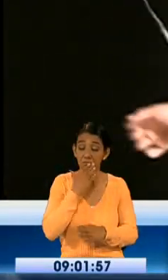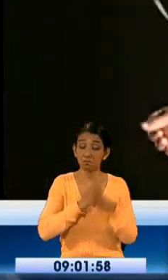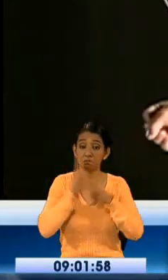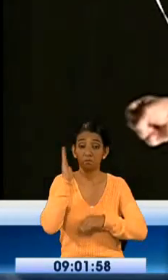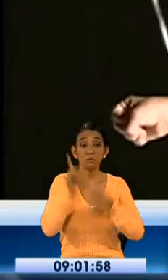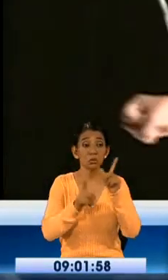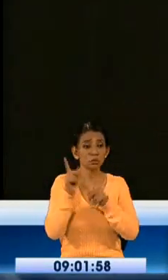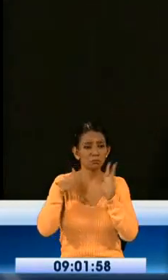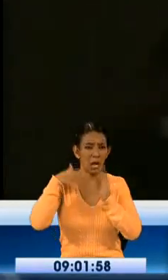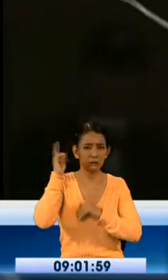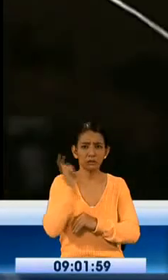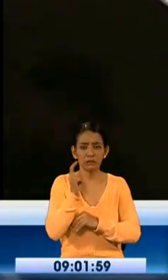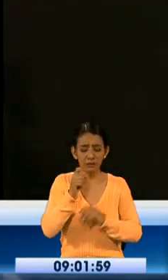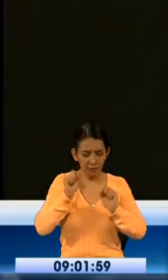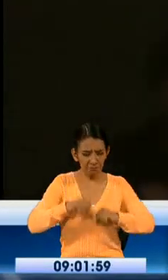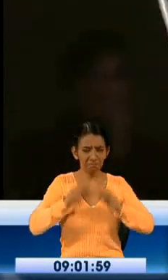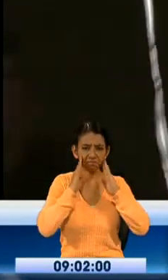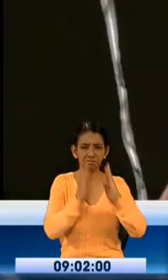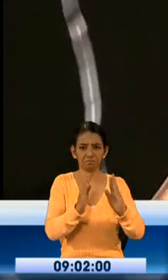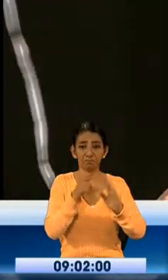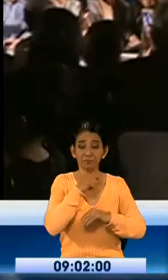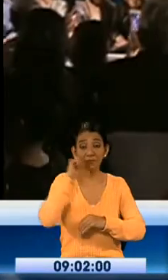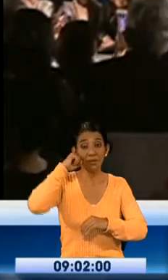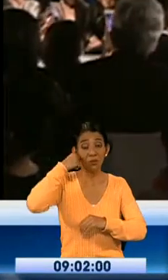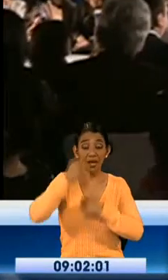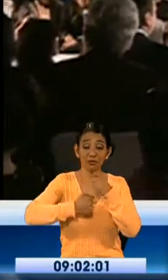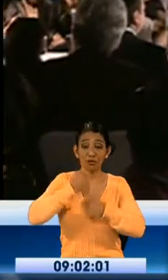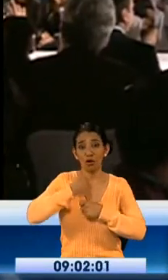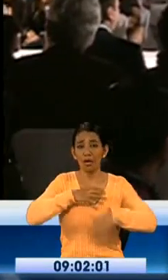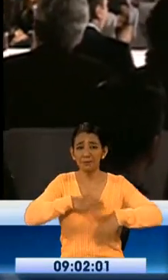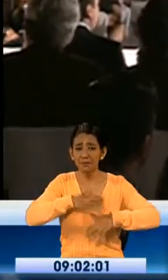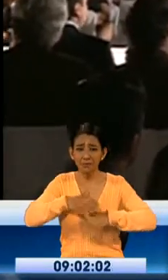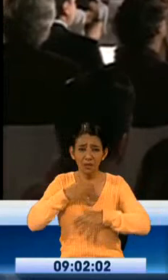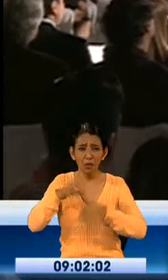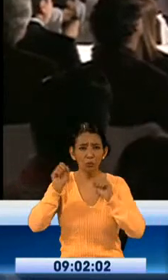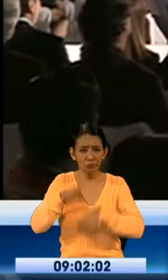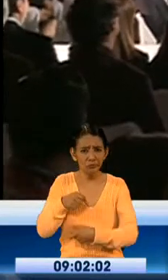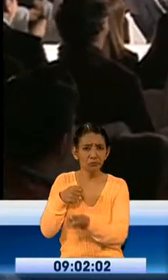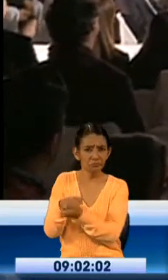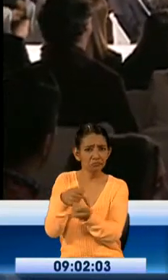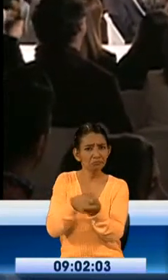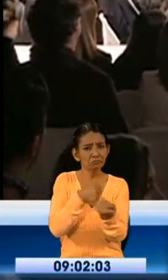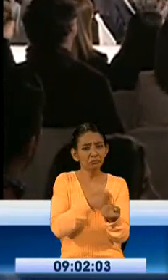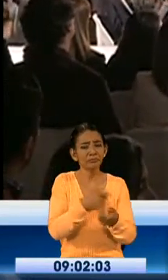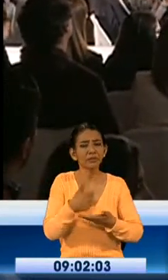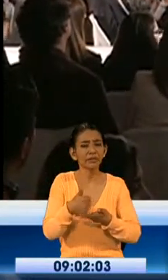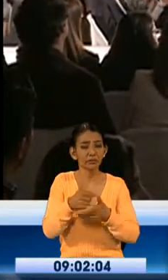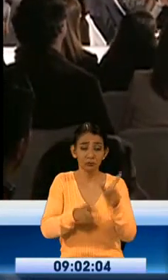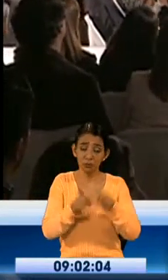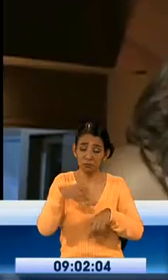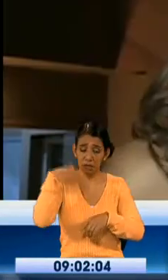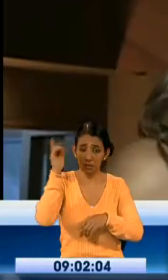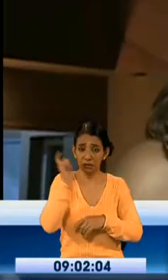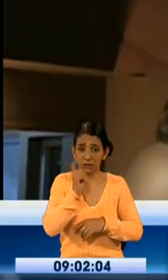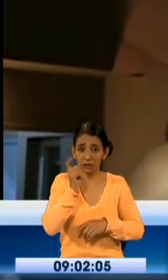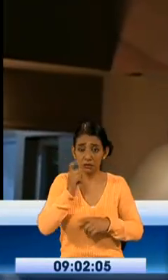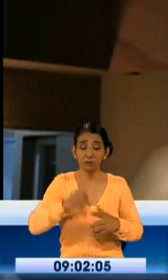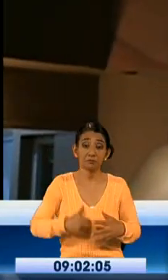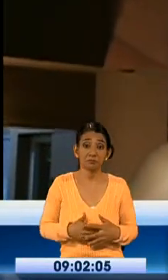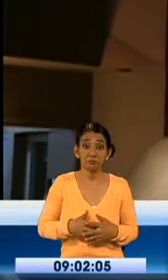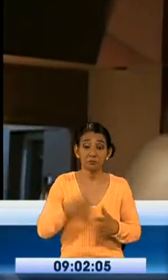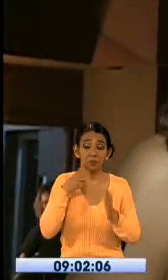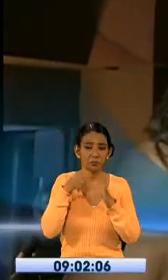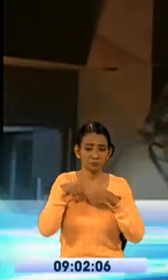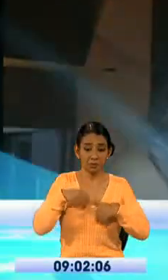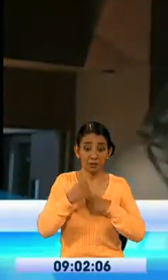más necesitados. Ella recuerda que durante este año se han logrado contribuir con causas en beneficio de los más vulnerables. Bueno, para mí este